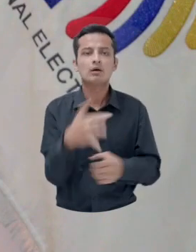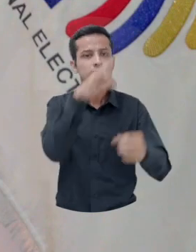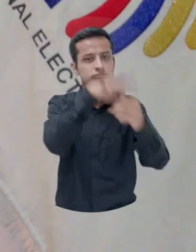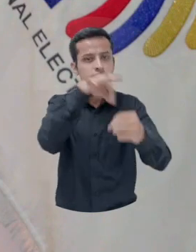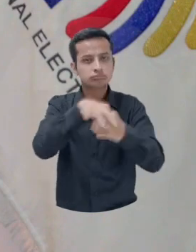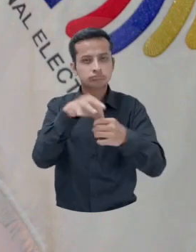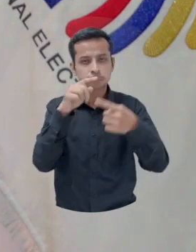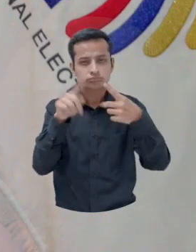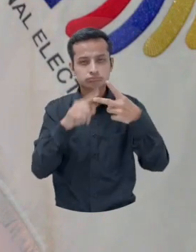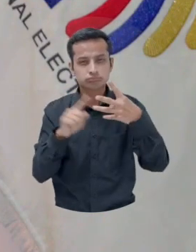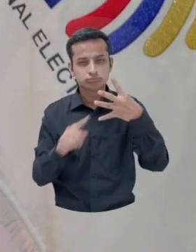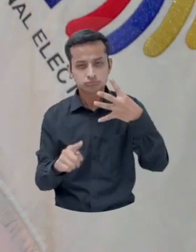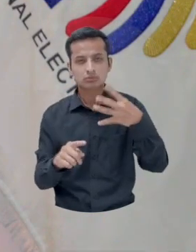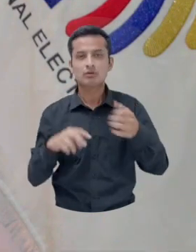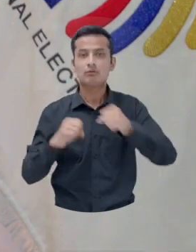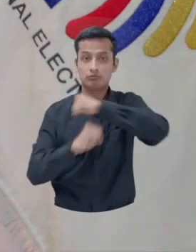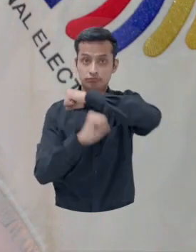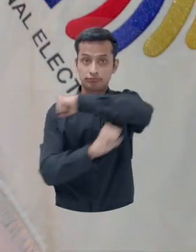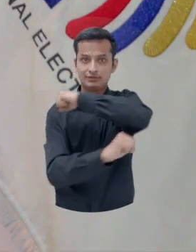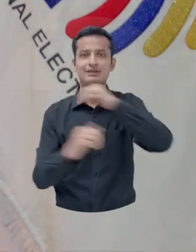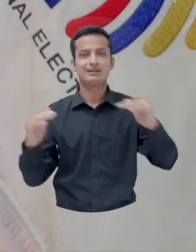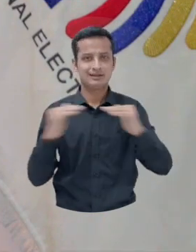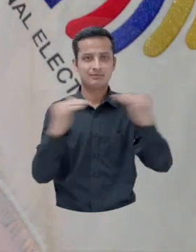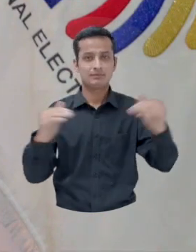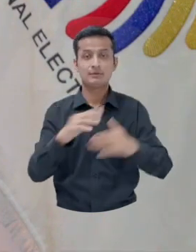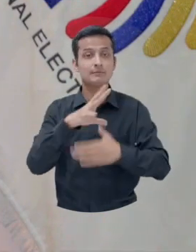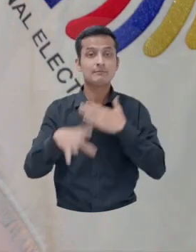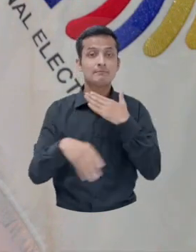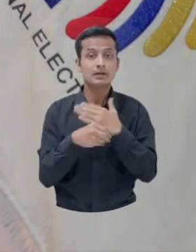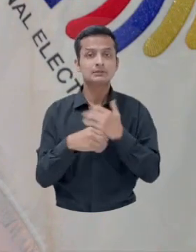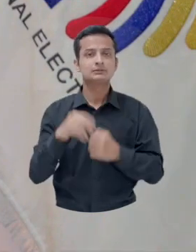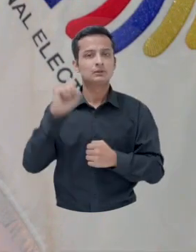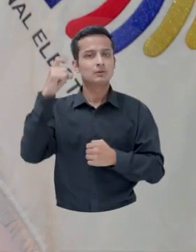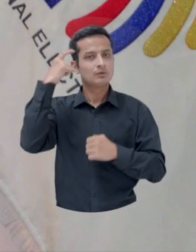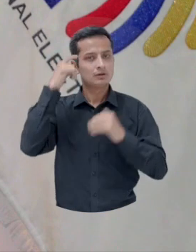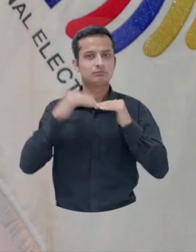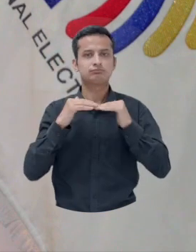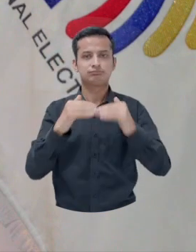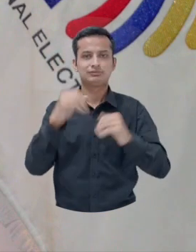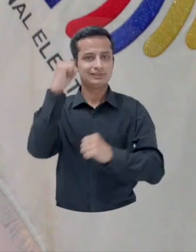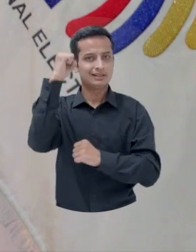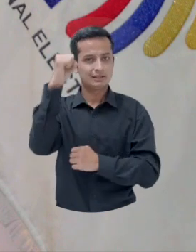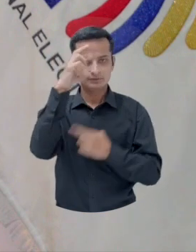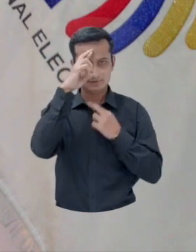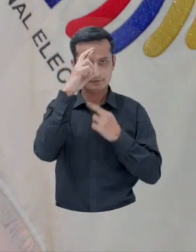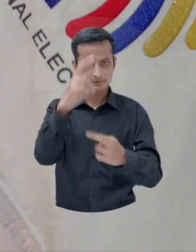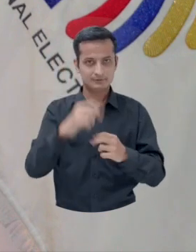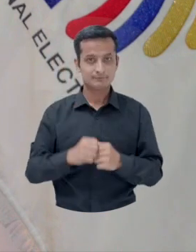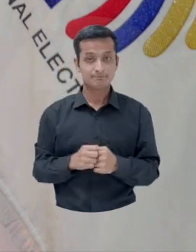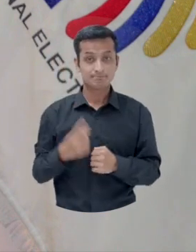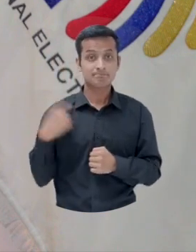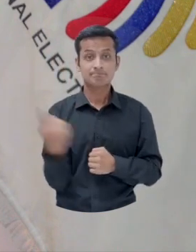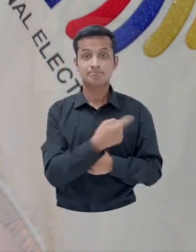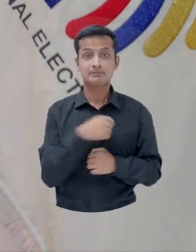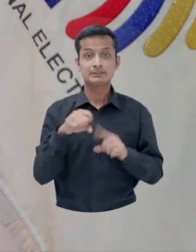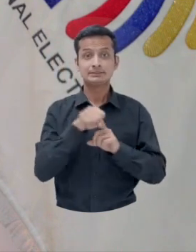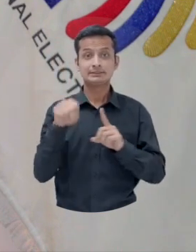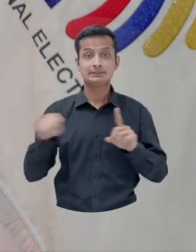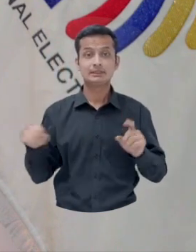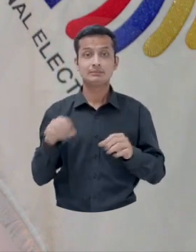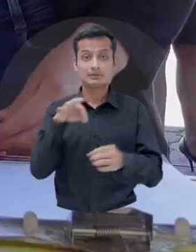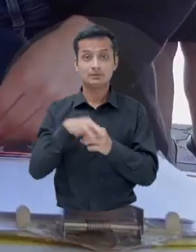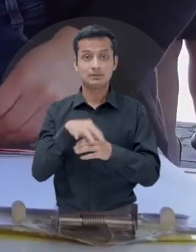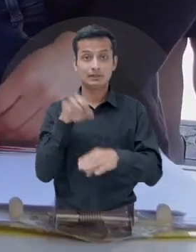la contabilización de los votos fortalece la democracia y consolida el Estado de Derecho. En el sistema